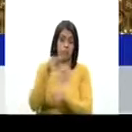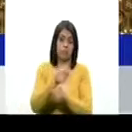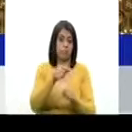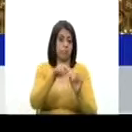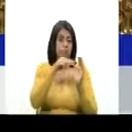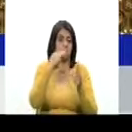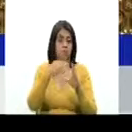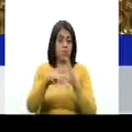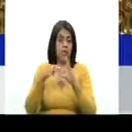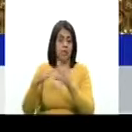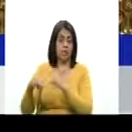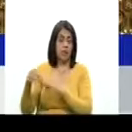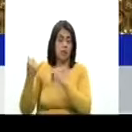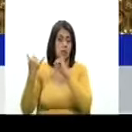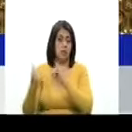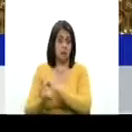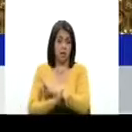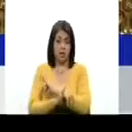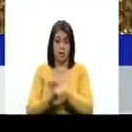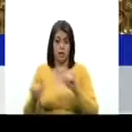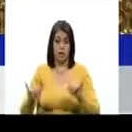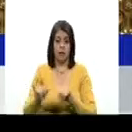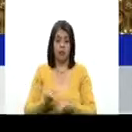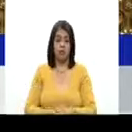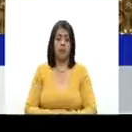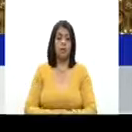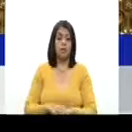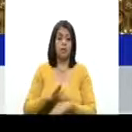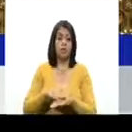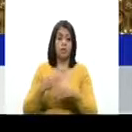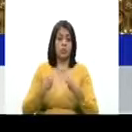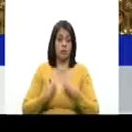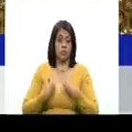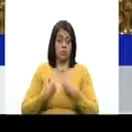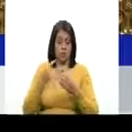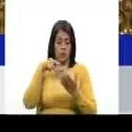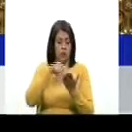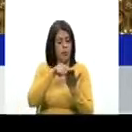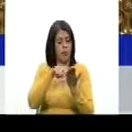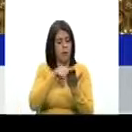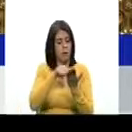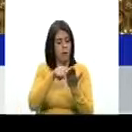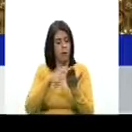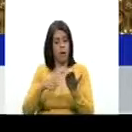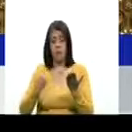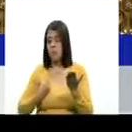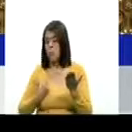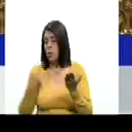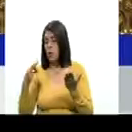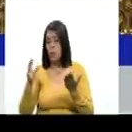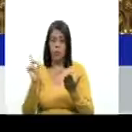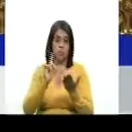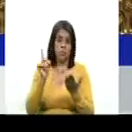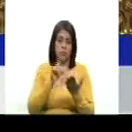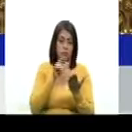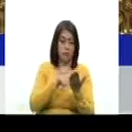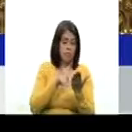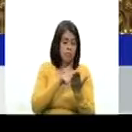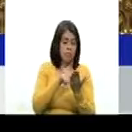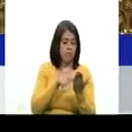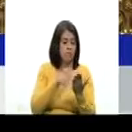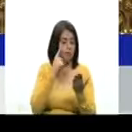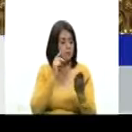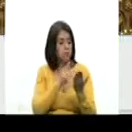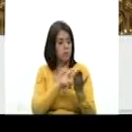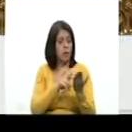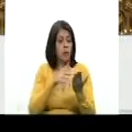que quieren imponer. Y yo tanto consumir contenido, porque yo vivía más acá adentro que en la vida real, porque dejé de ver a mis hermanos, a mis